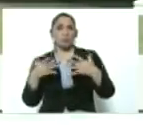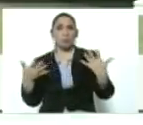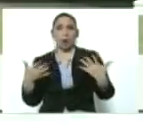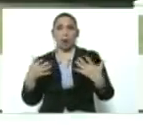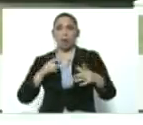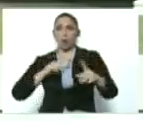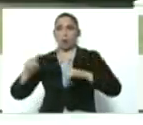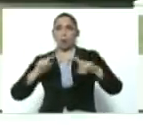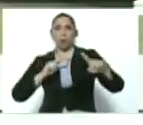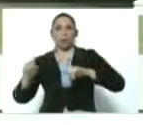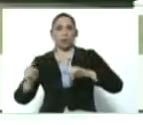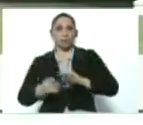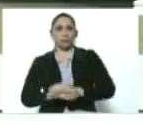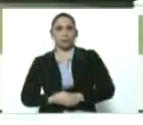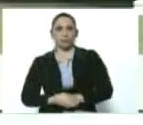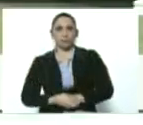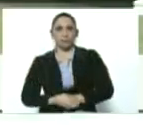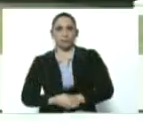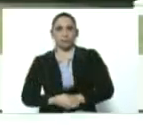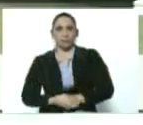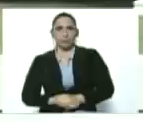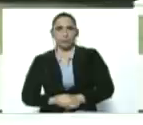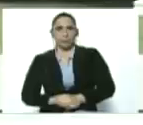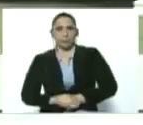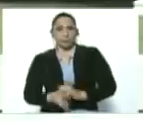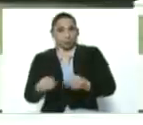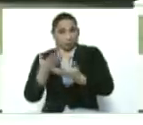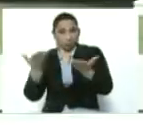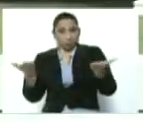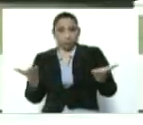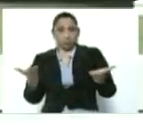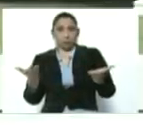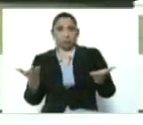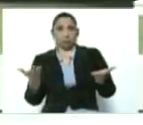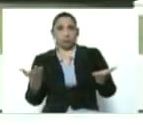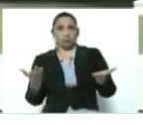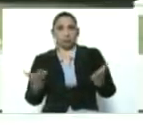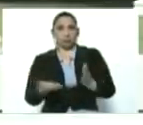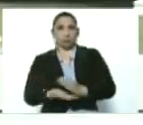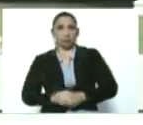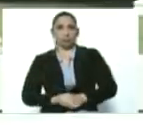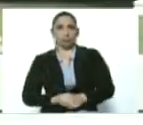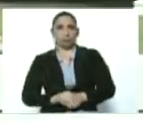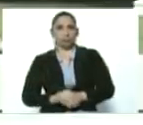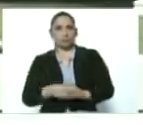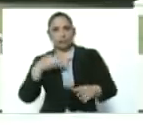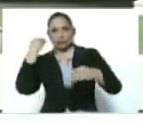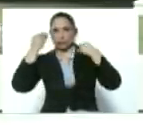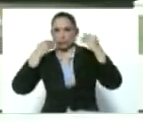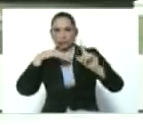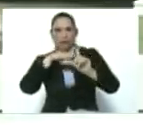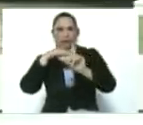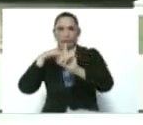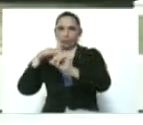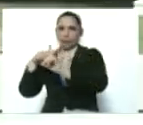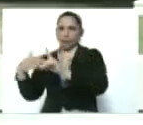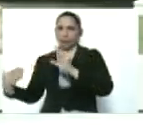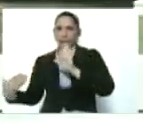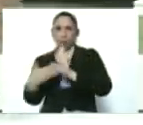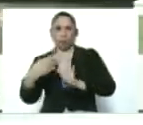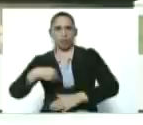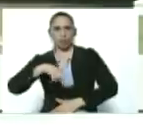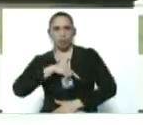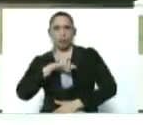órdenes y ahí está planificando ataques contra nuestra patria